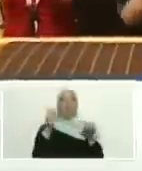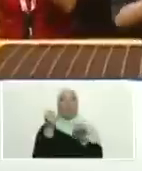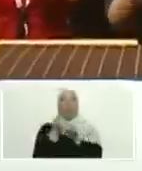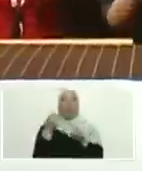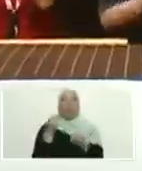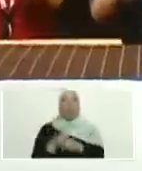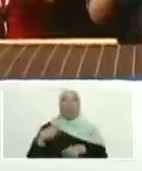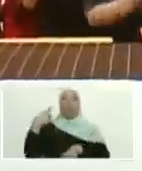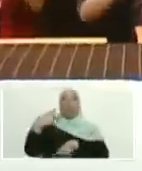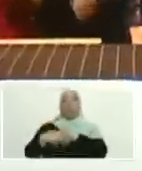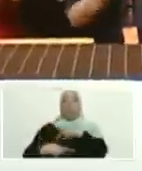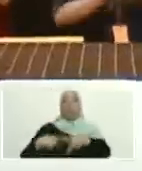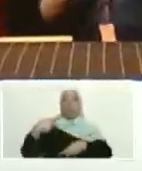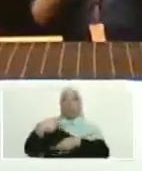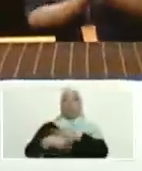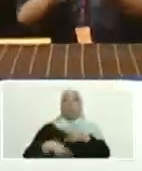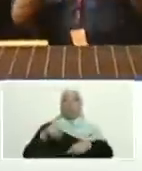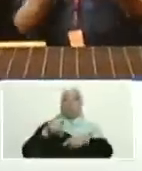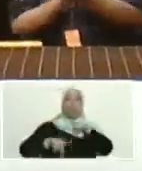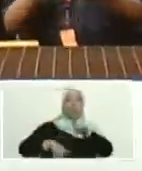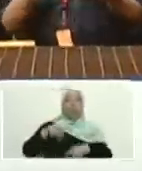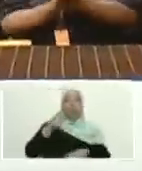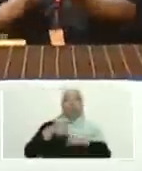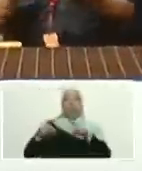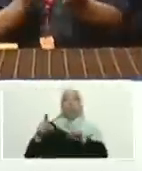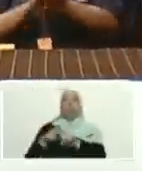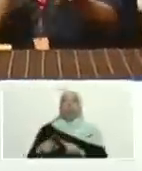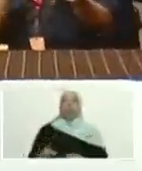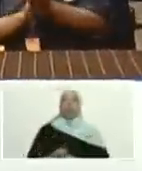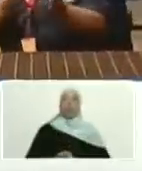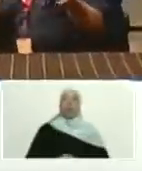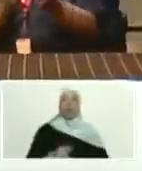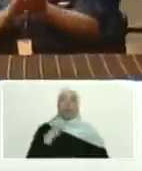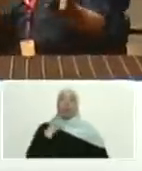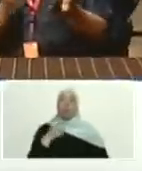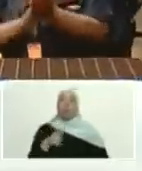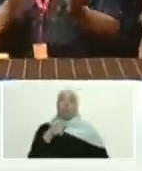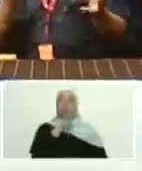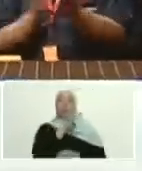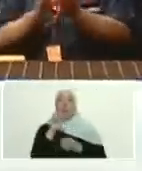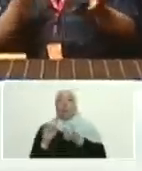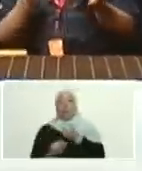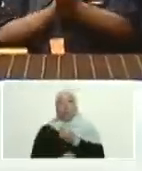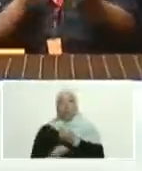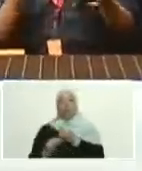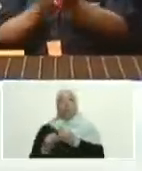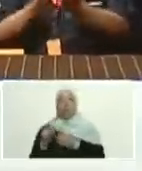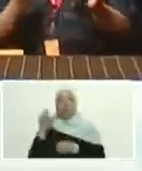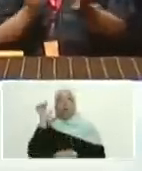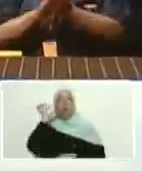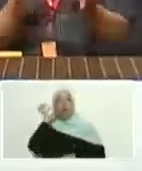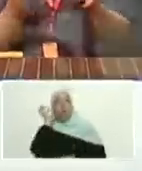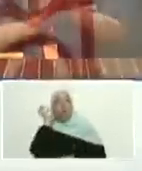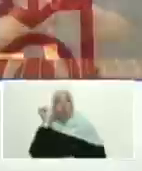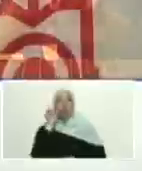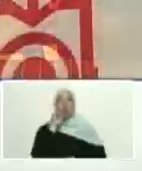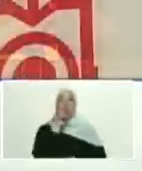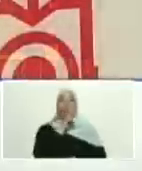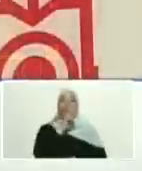trabajando, produciendo. ¿Te das cuenta, vicepresidenta Gabriela Jiménez? ¿Te das